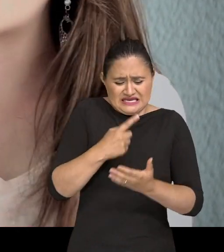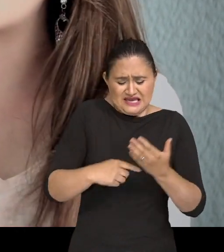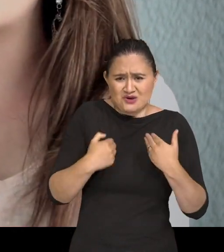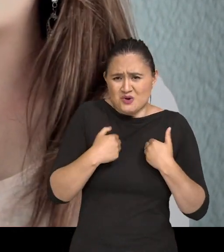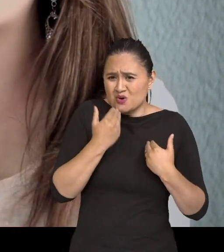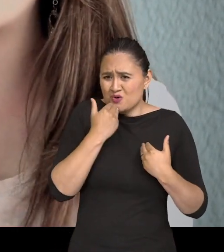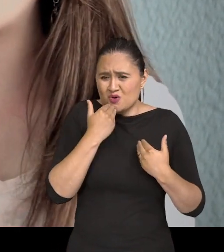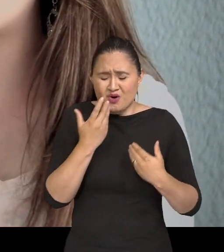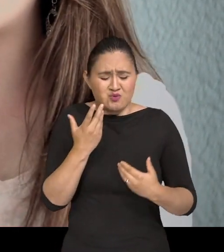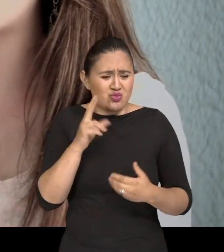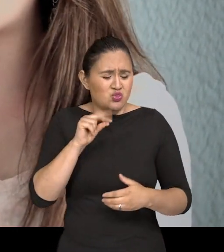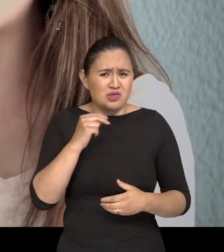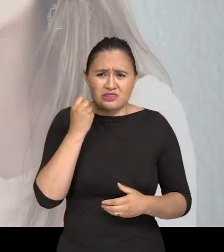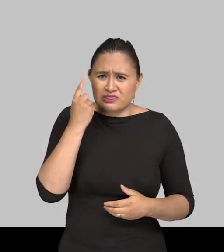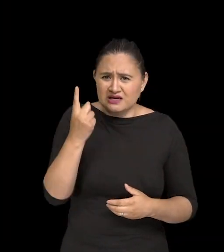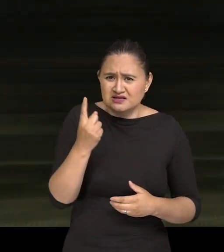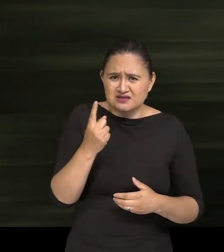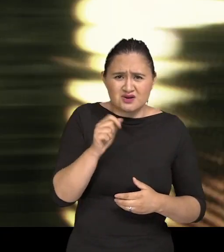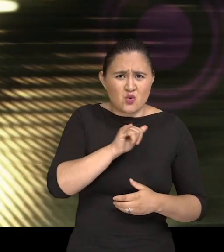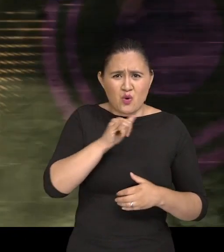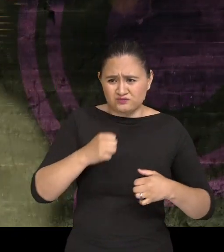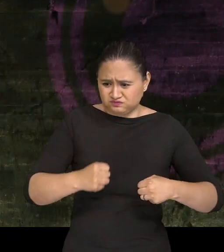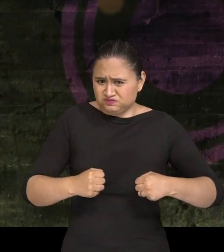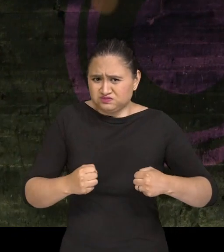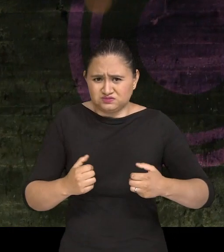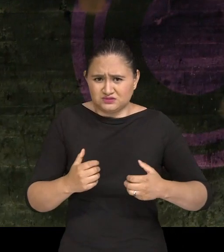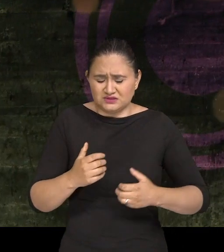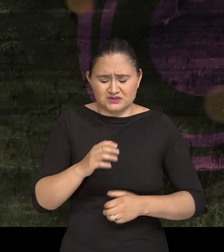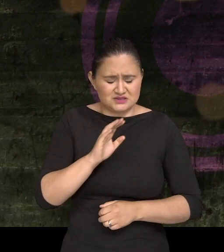para mí es un monstruo si desde horribles